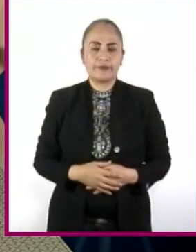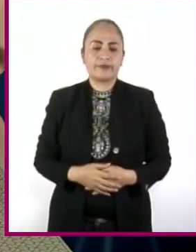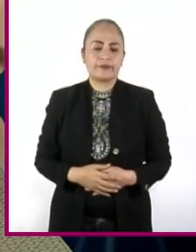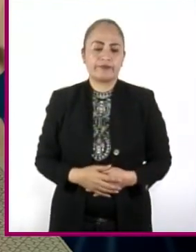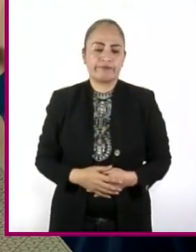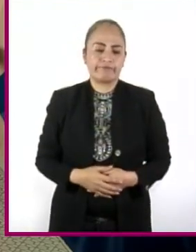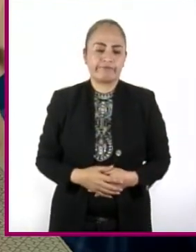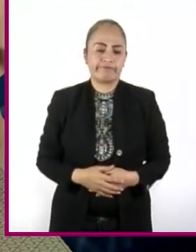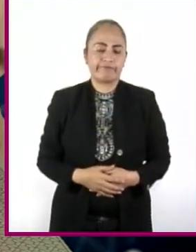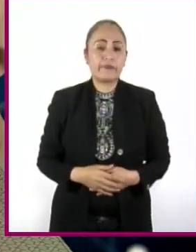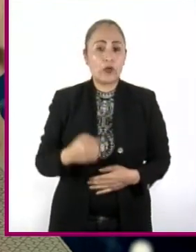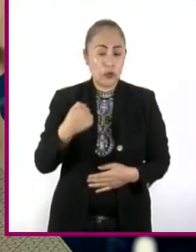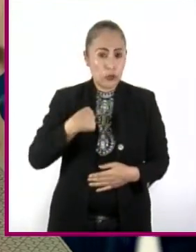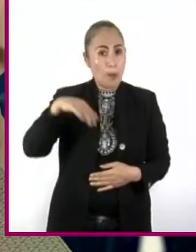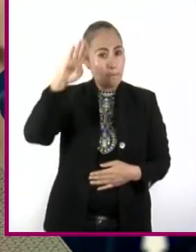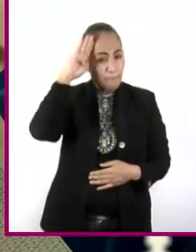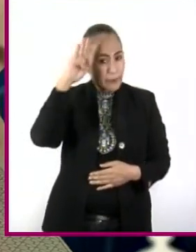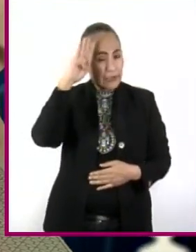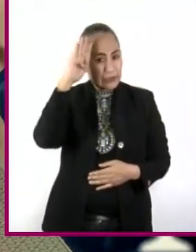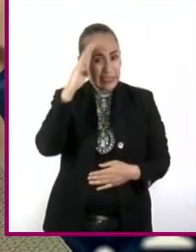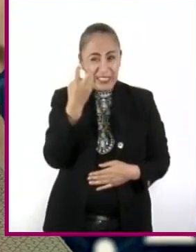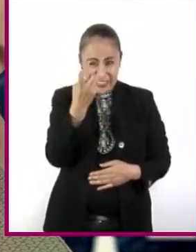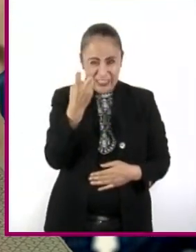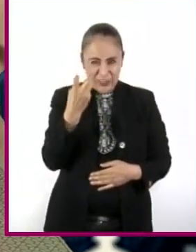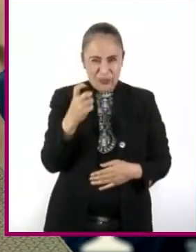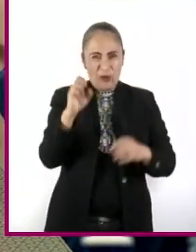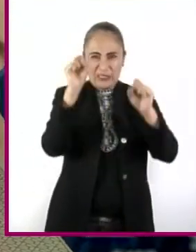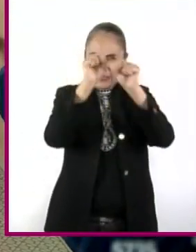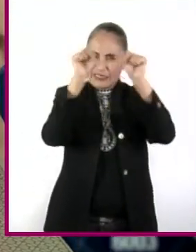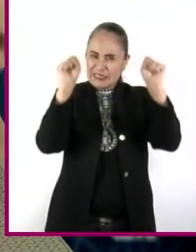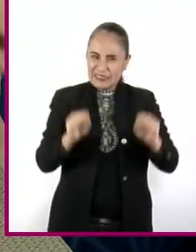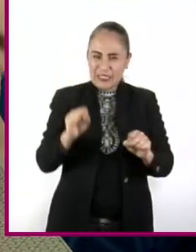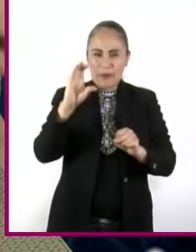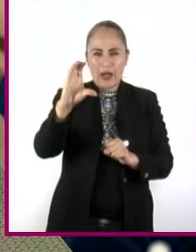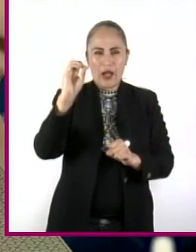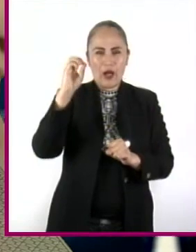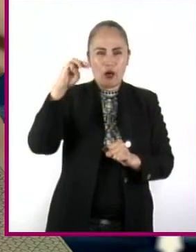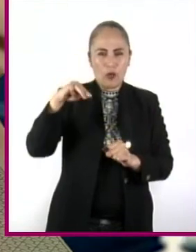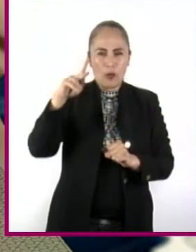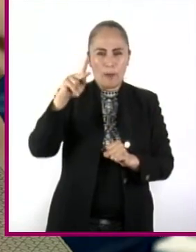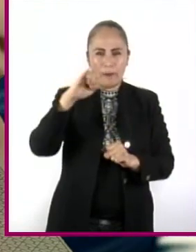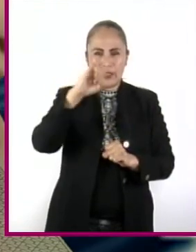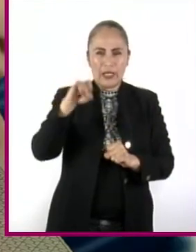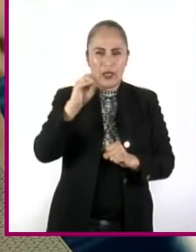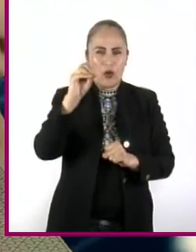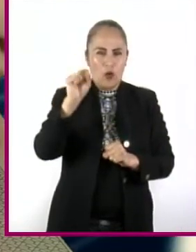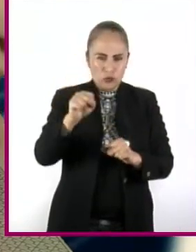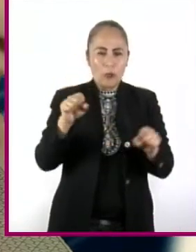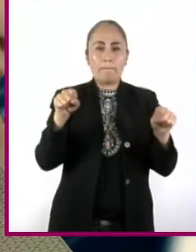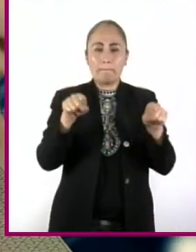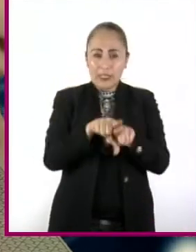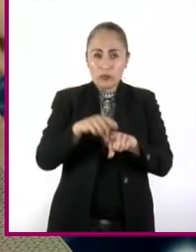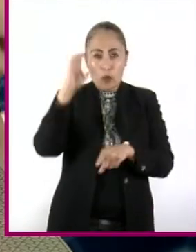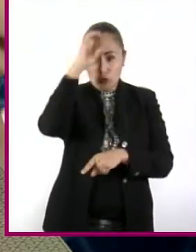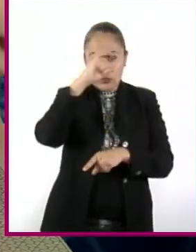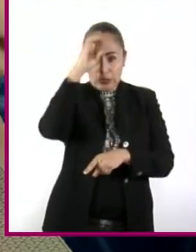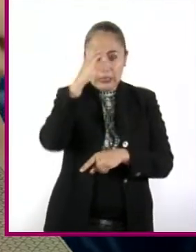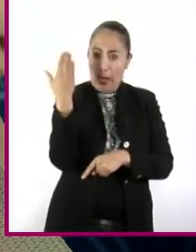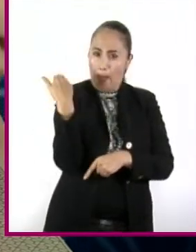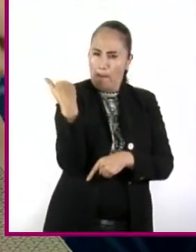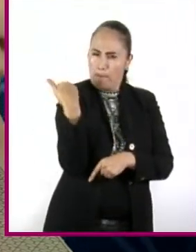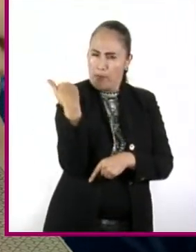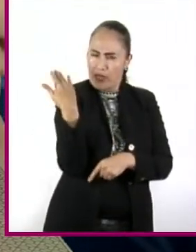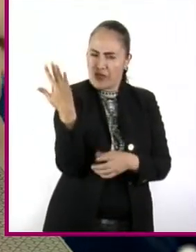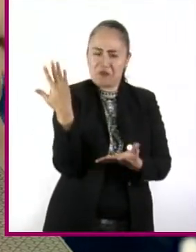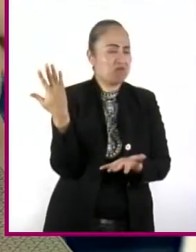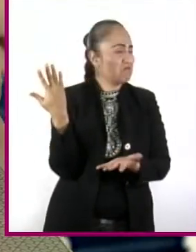La verdad es que pensé que todo esto de los sistemas complejos y las ciencias de la complejidad era algo muy reciente, pero